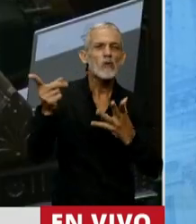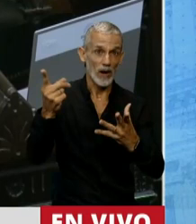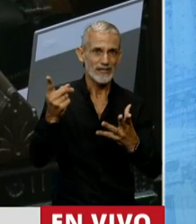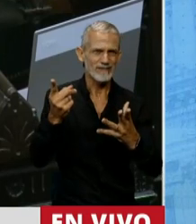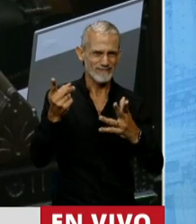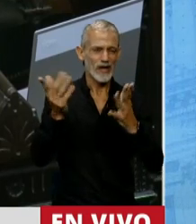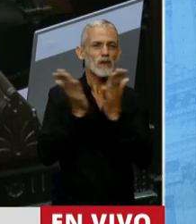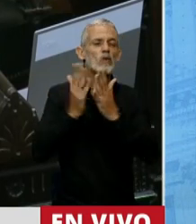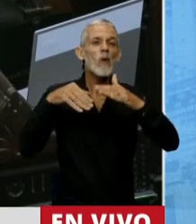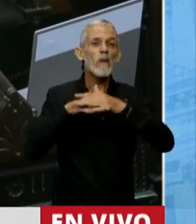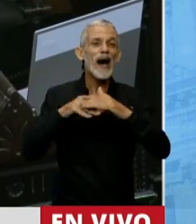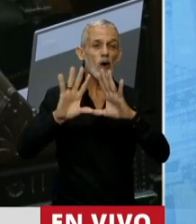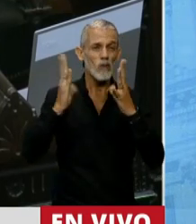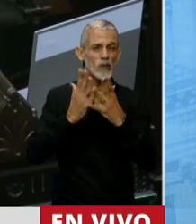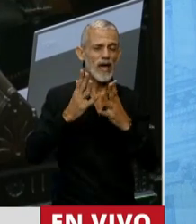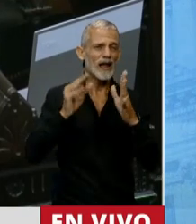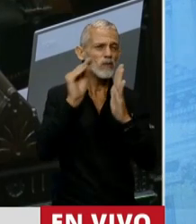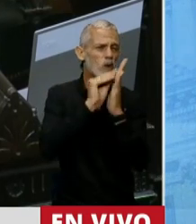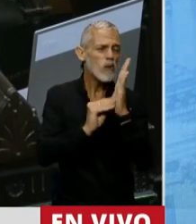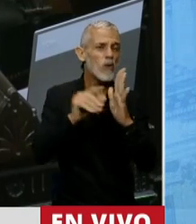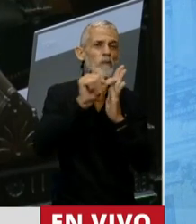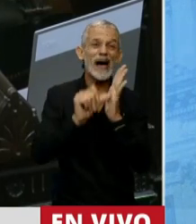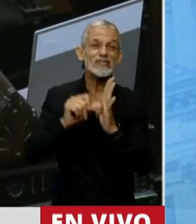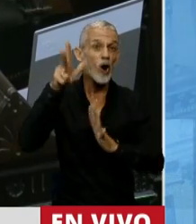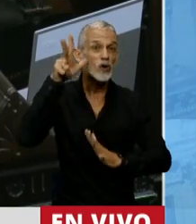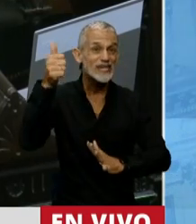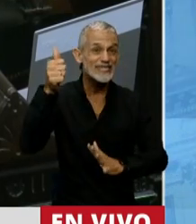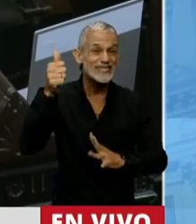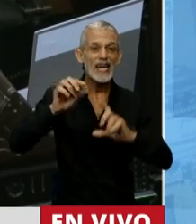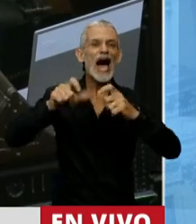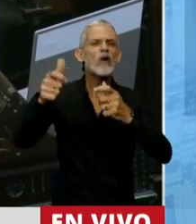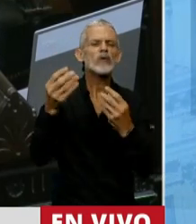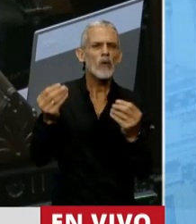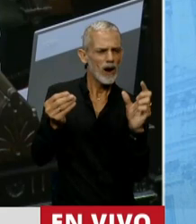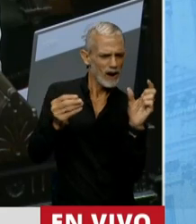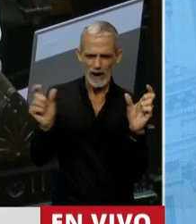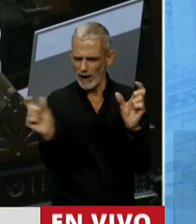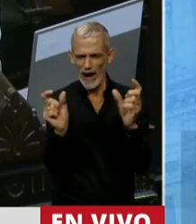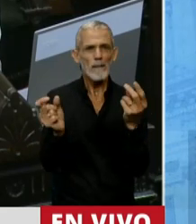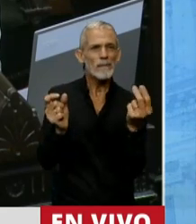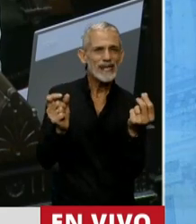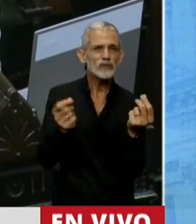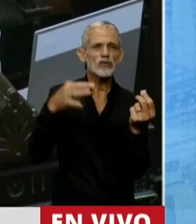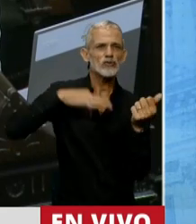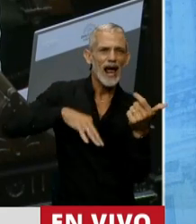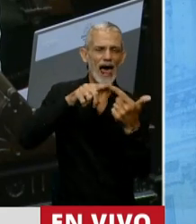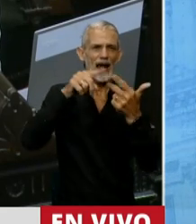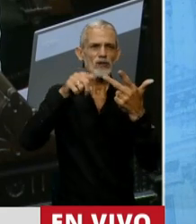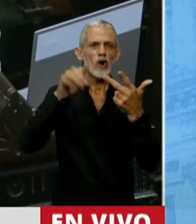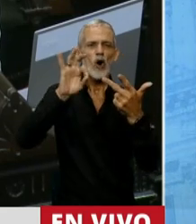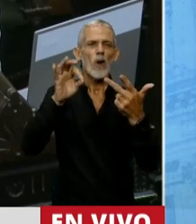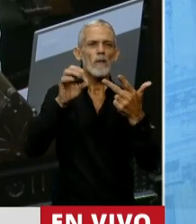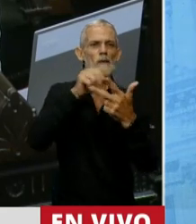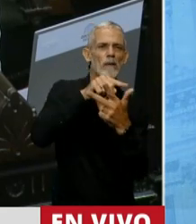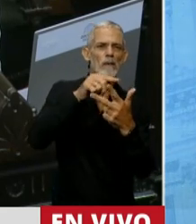estudio del Banco Mundial de 86 países, 70% ajustan por una combinación de precios, salarios o